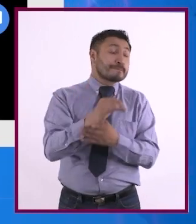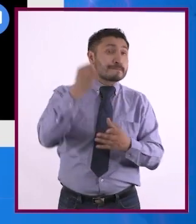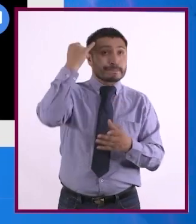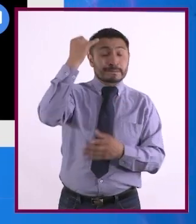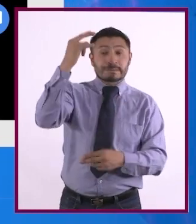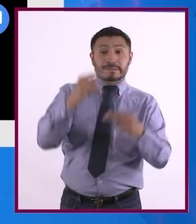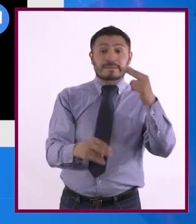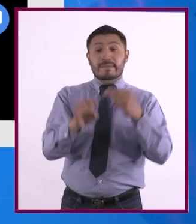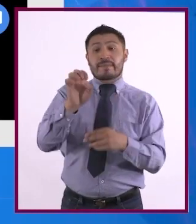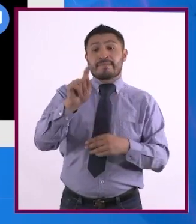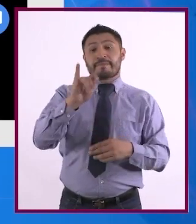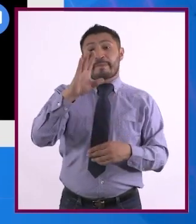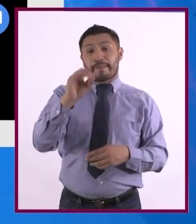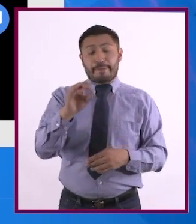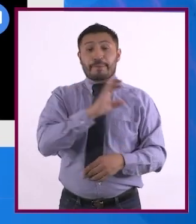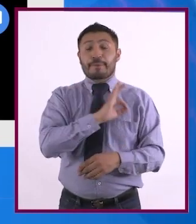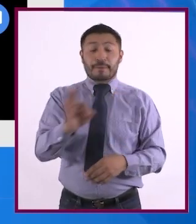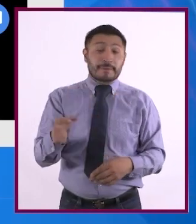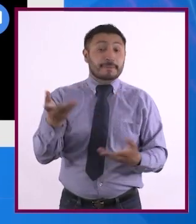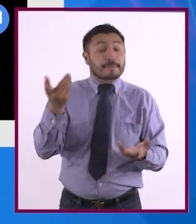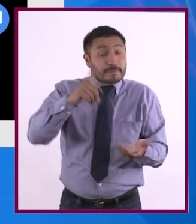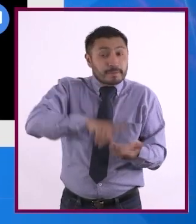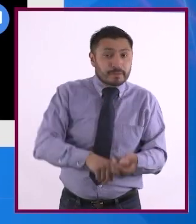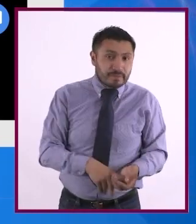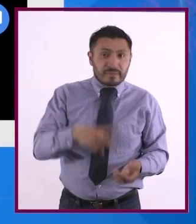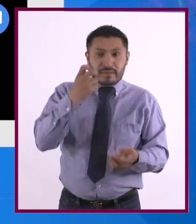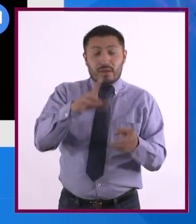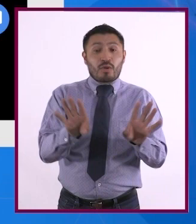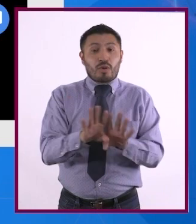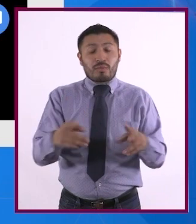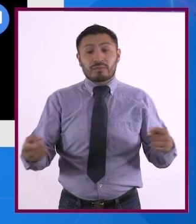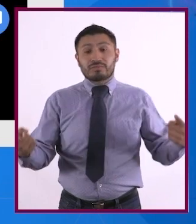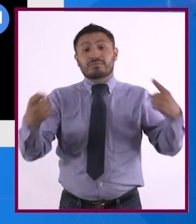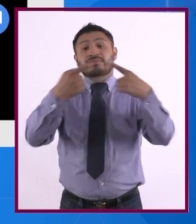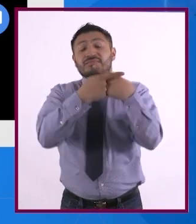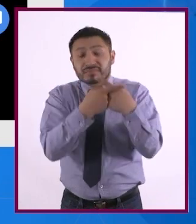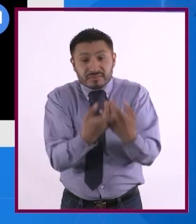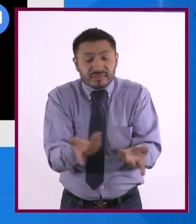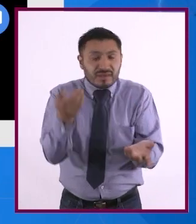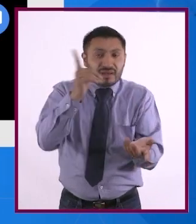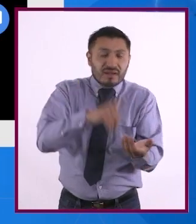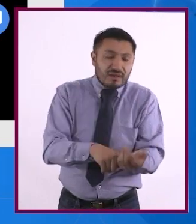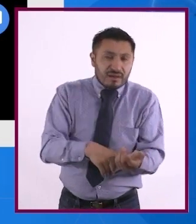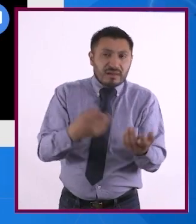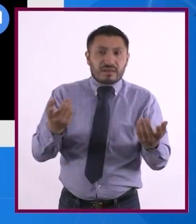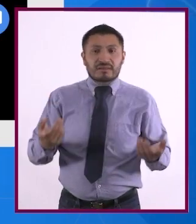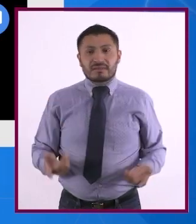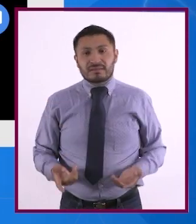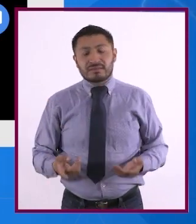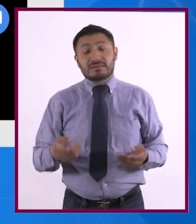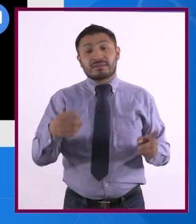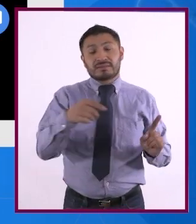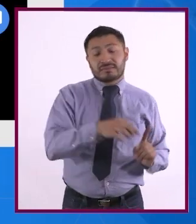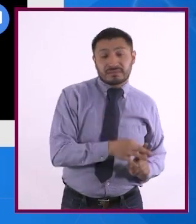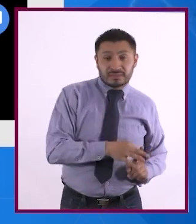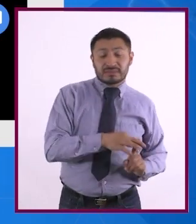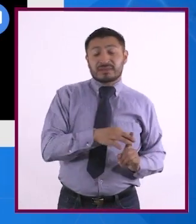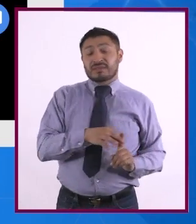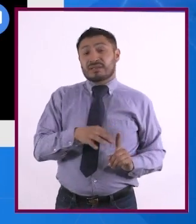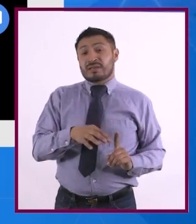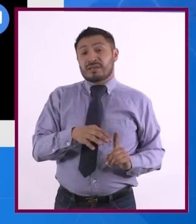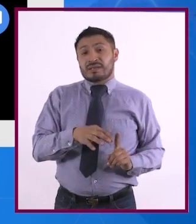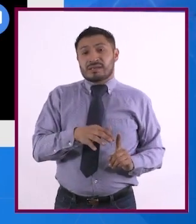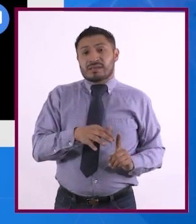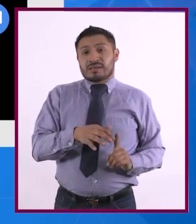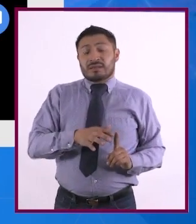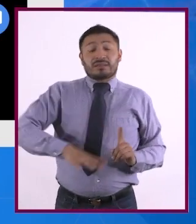nivel ético que esto puede llegar a tener y que versan principalmente en un asunto de exponer y exponernos